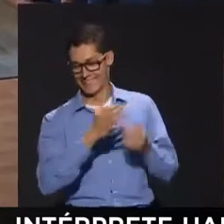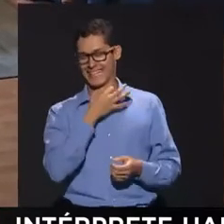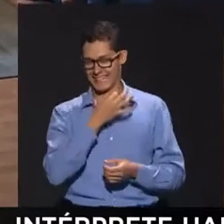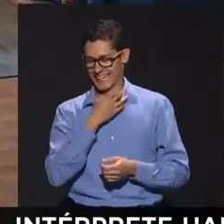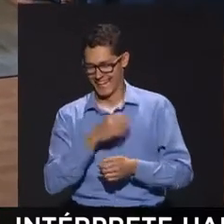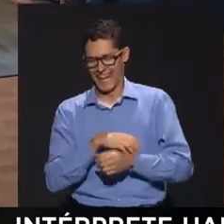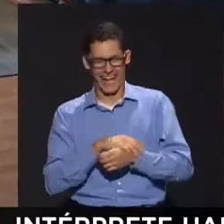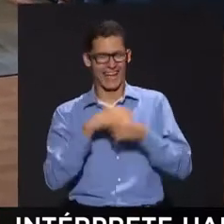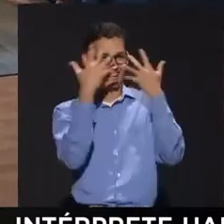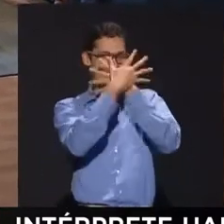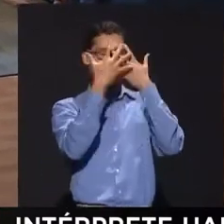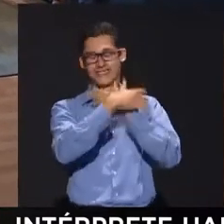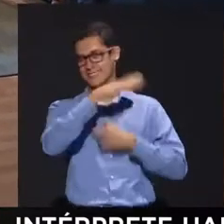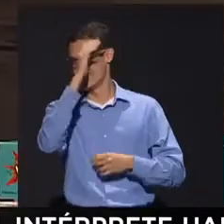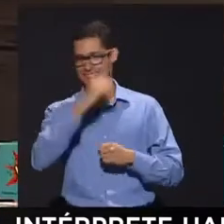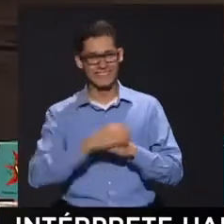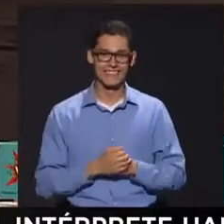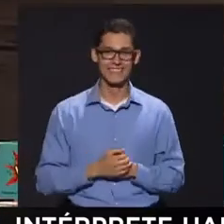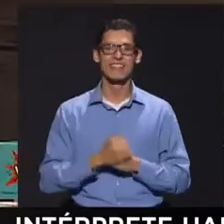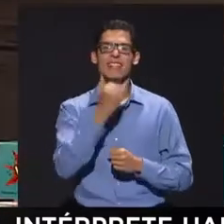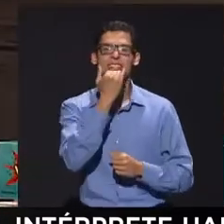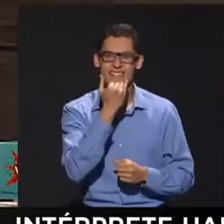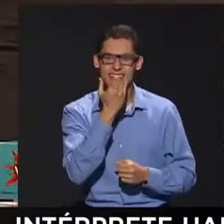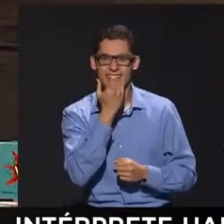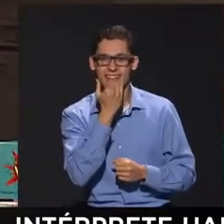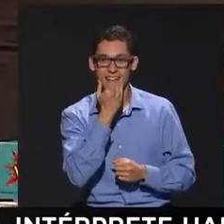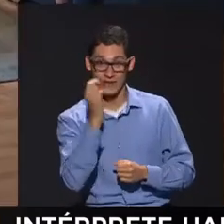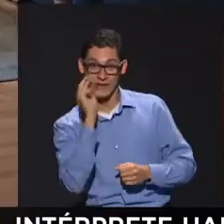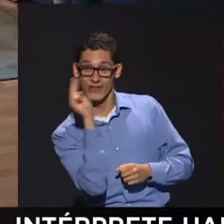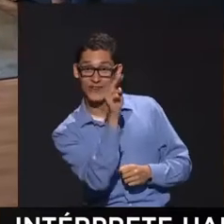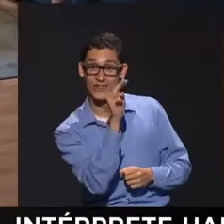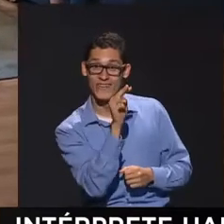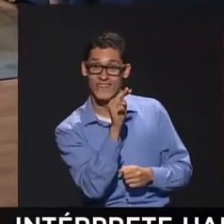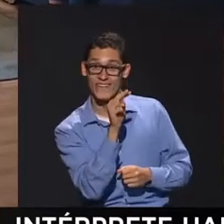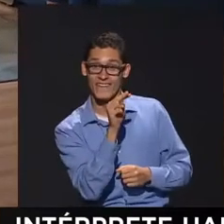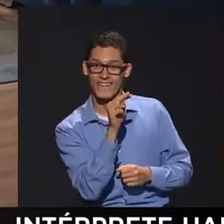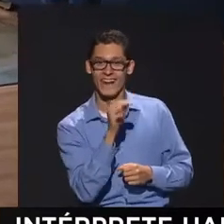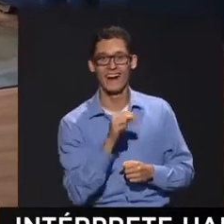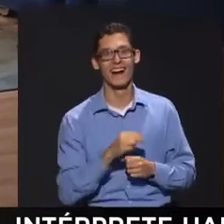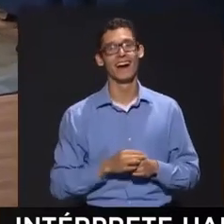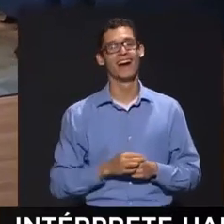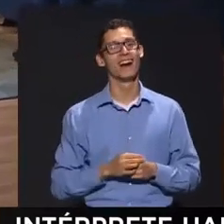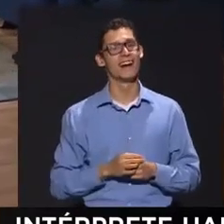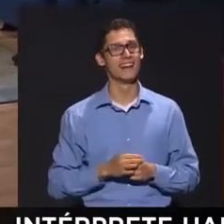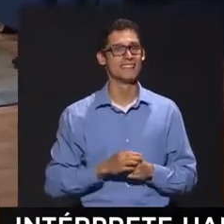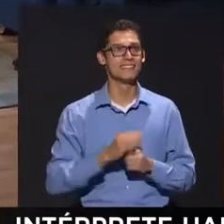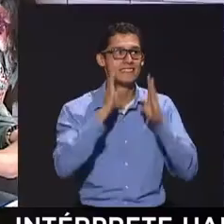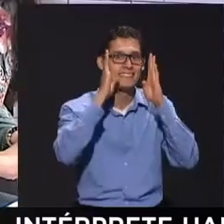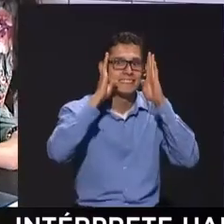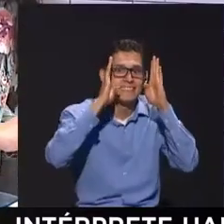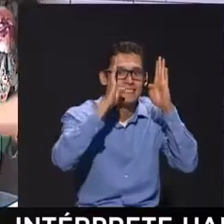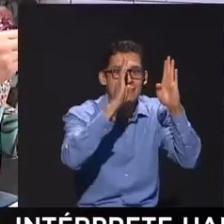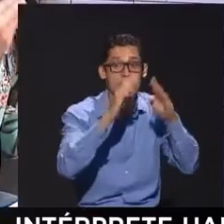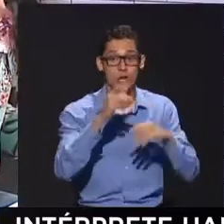Ya me confundí. ¿Qué pasó? ¿Qué pasó, Paola? Que no me acordaba la instrucción inicial. ¿No te acordabas